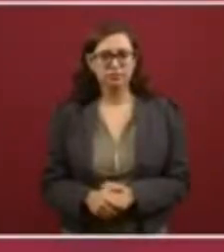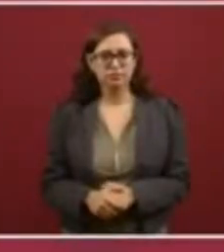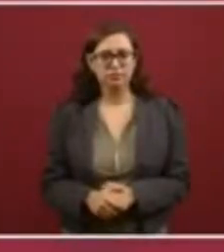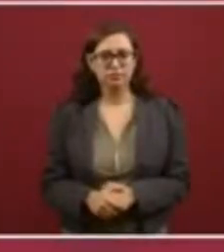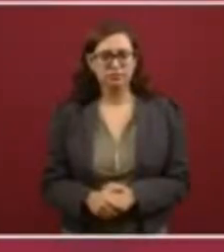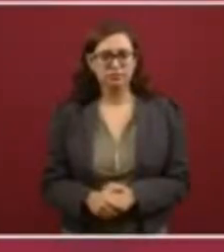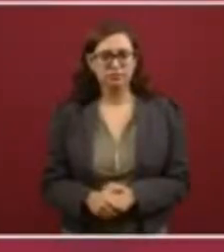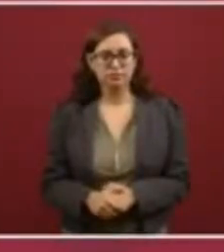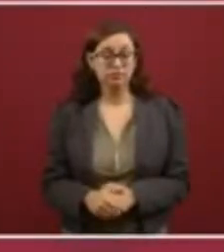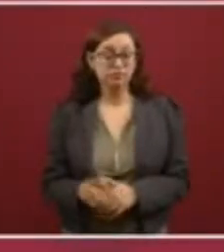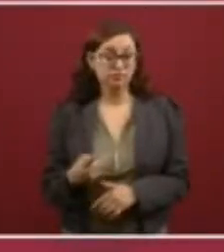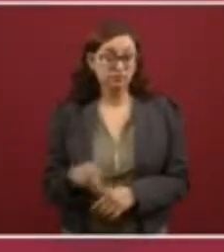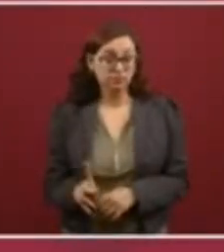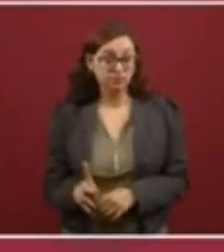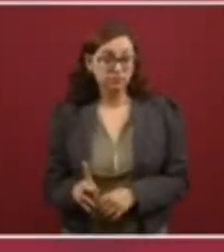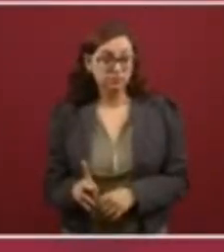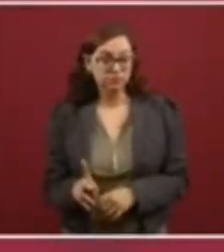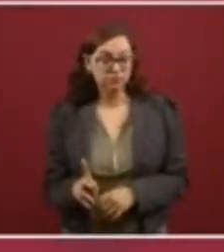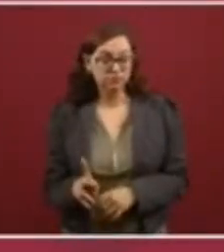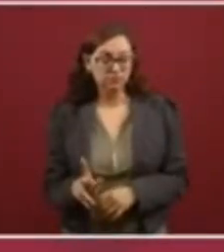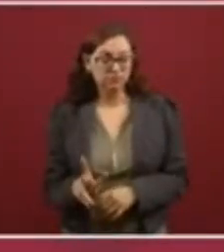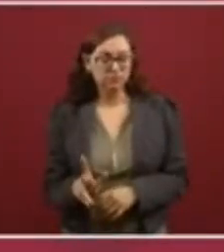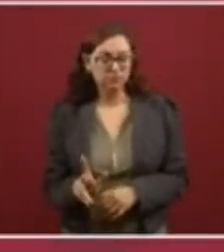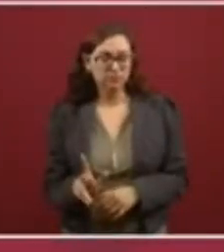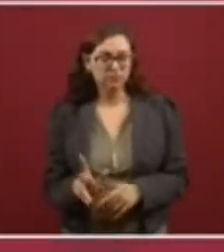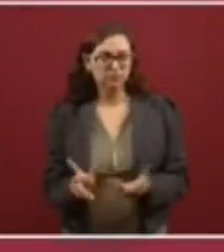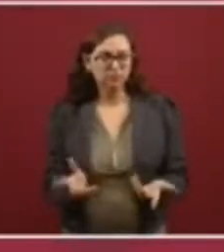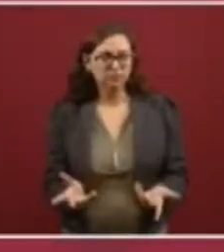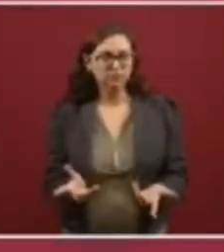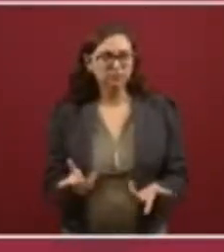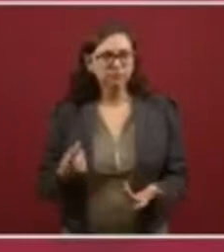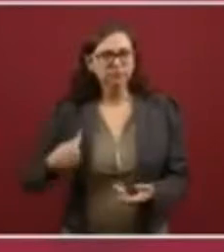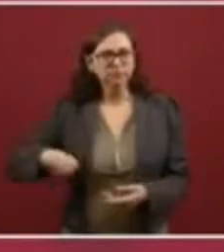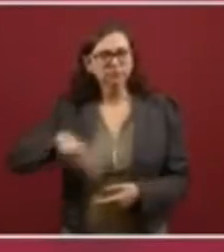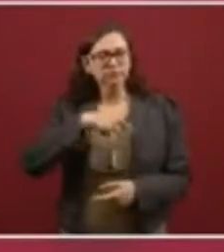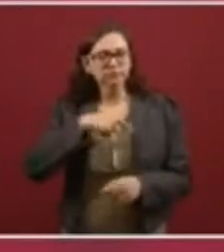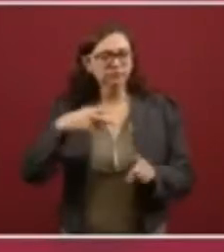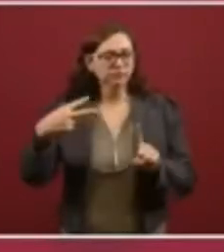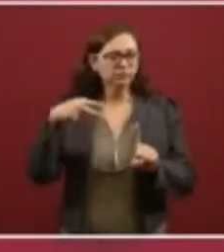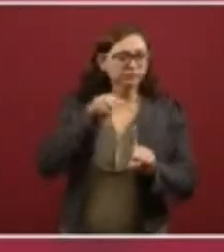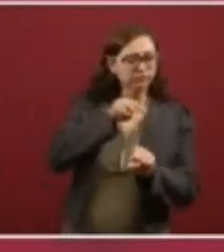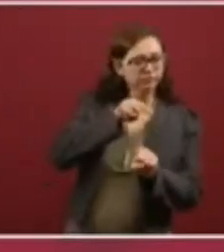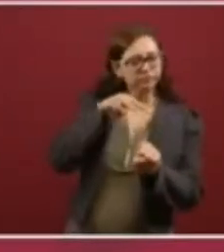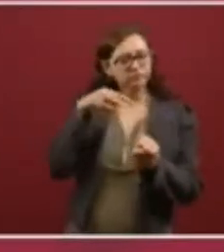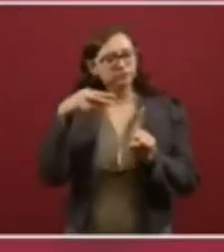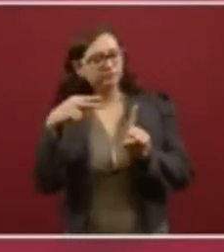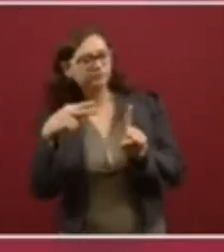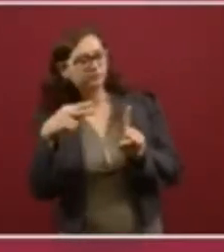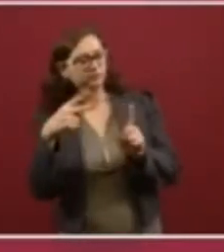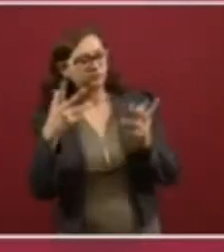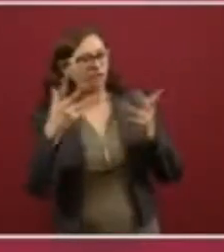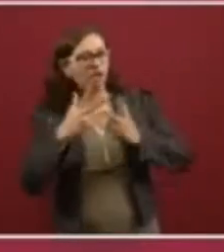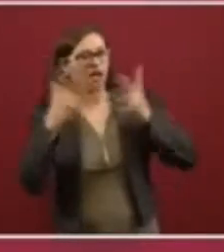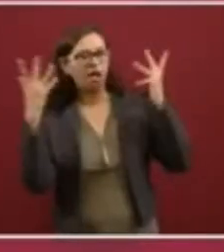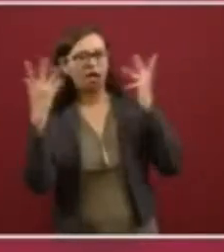vemos las cosas desde otro punto de vista, pues vamos a poder